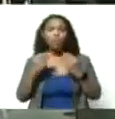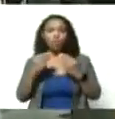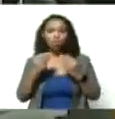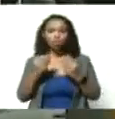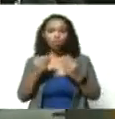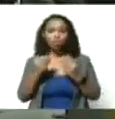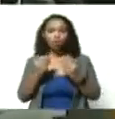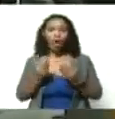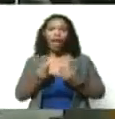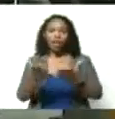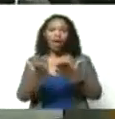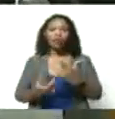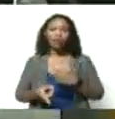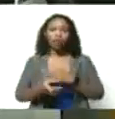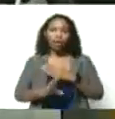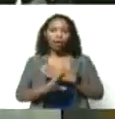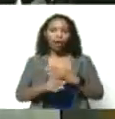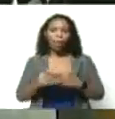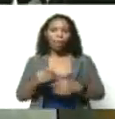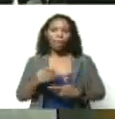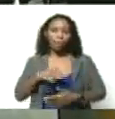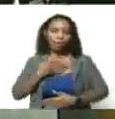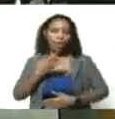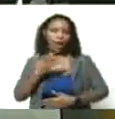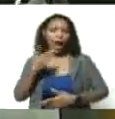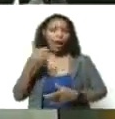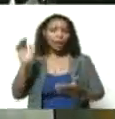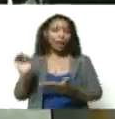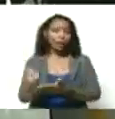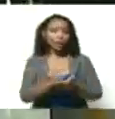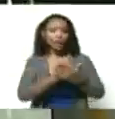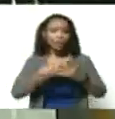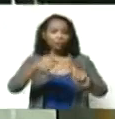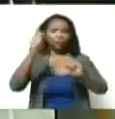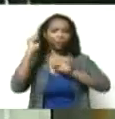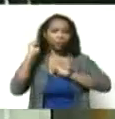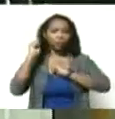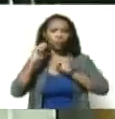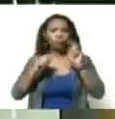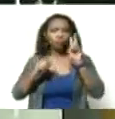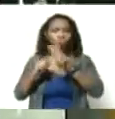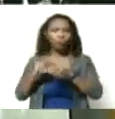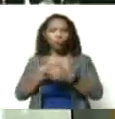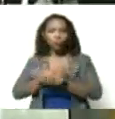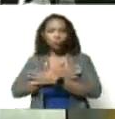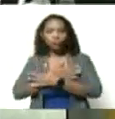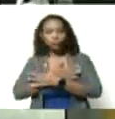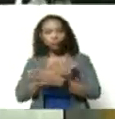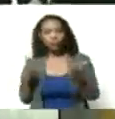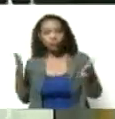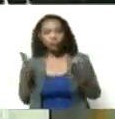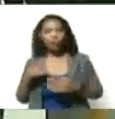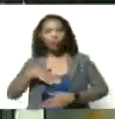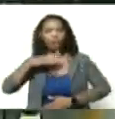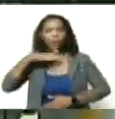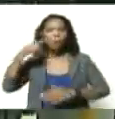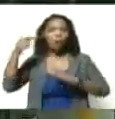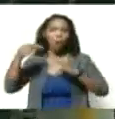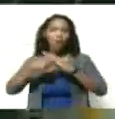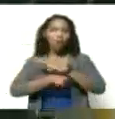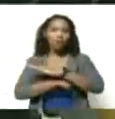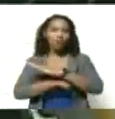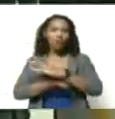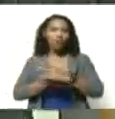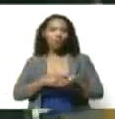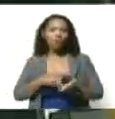dar. Hay que recoger su legado y demos todo lo que hay que dar para llenar este profundo